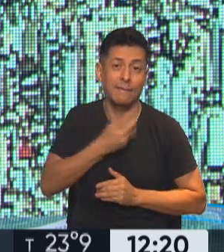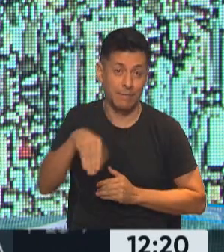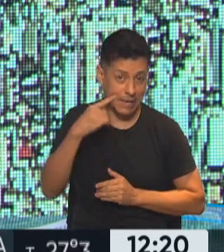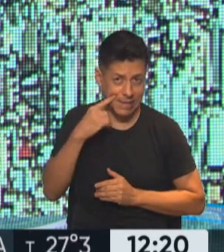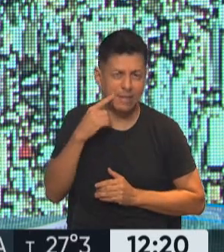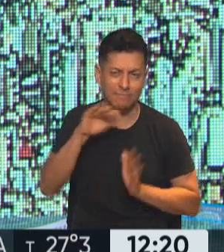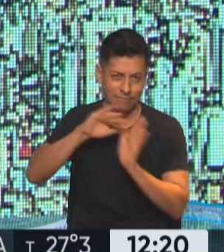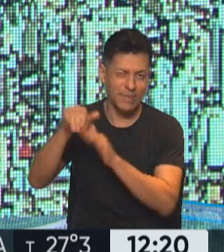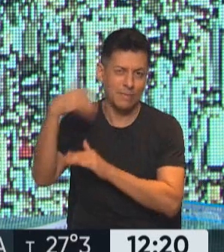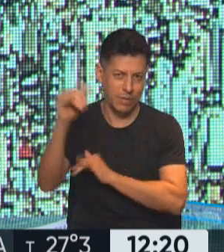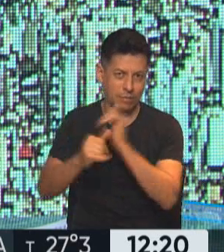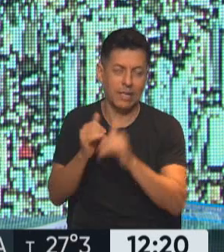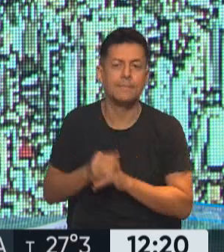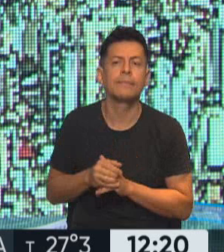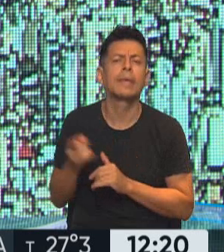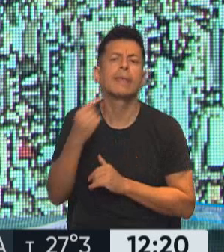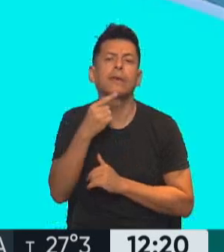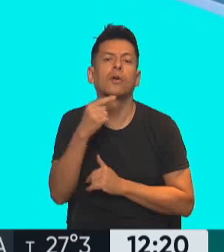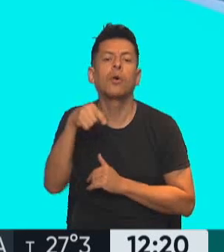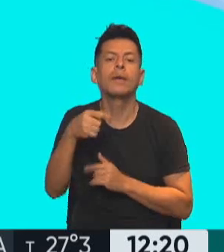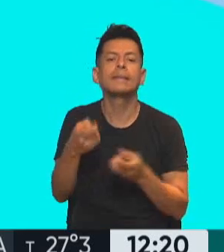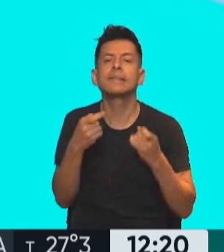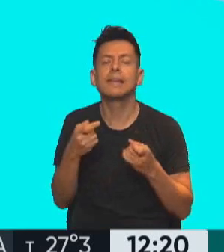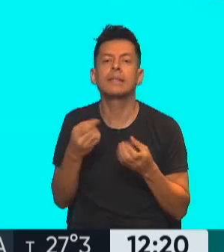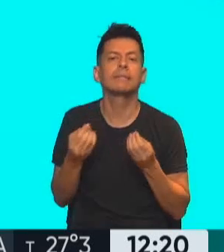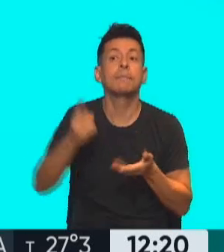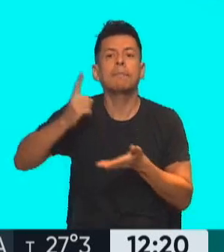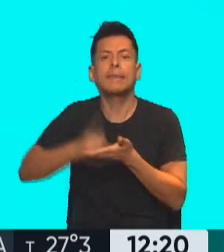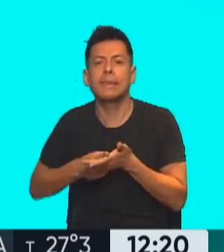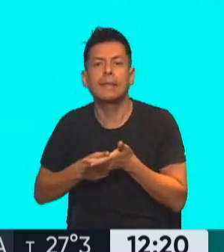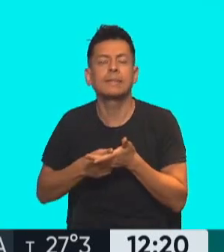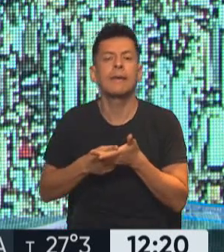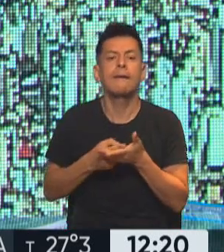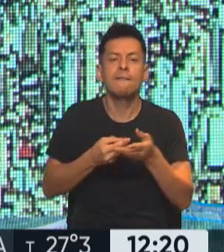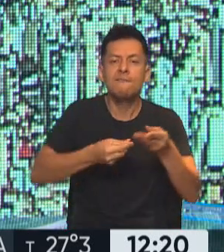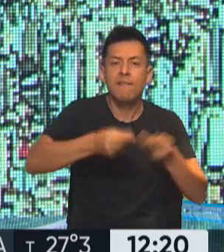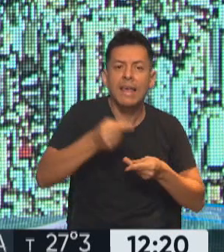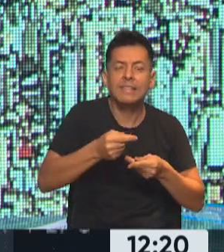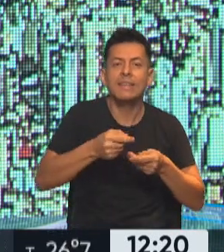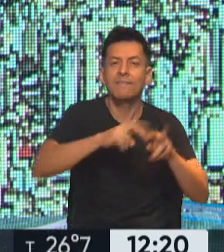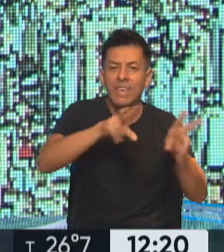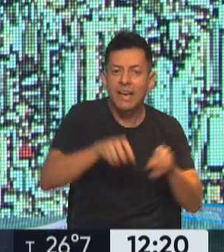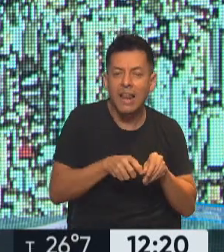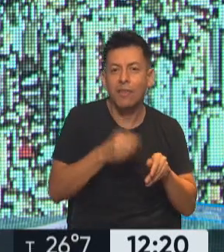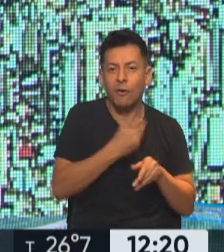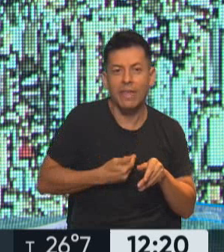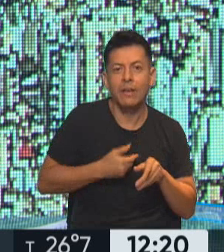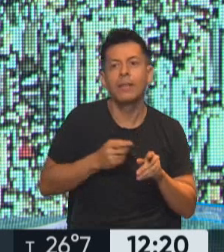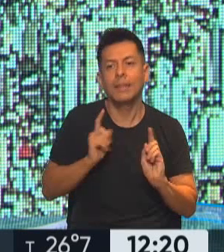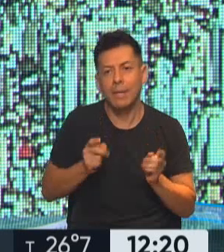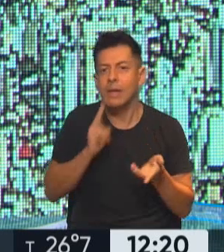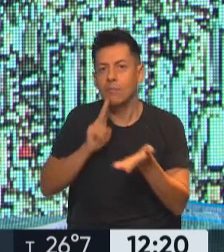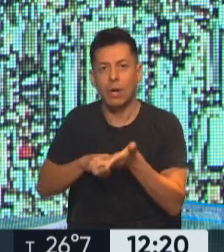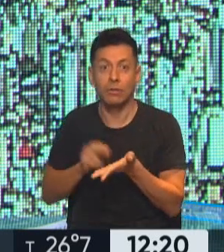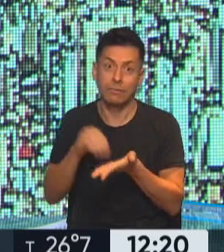se necesitan para combatir la situación actual medidas para reforzar los balances fiscales de gobiernos con medidas tributarias. Pero ayer fue